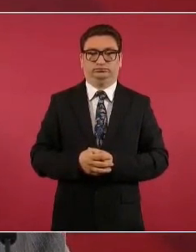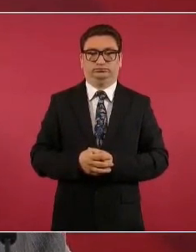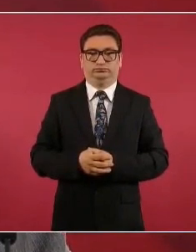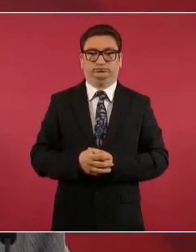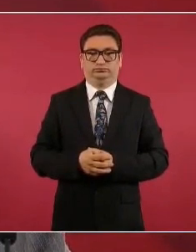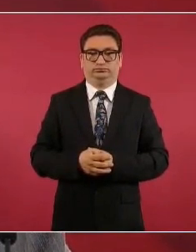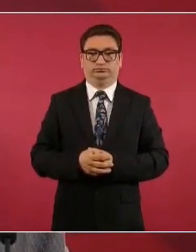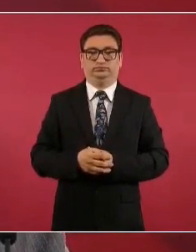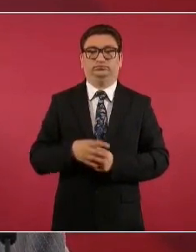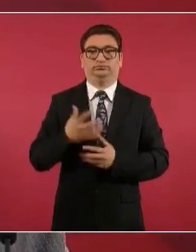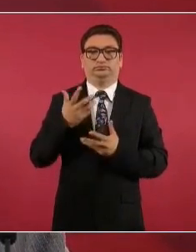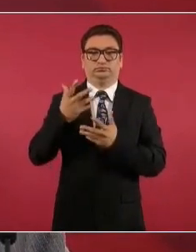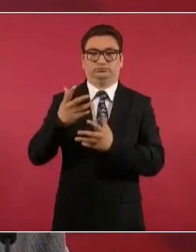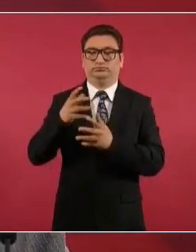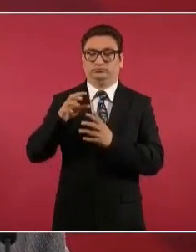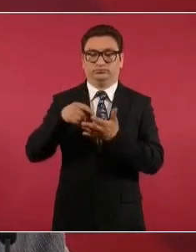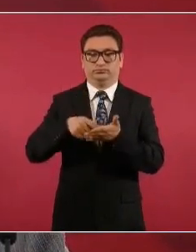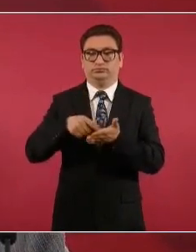y estaba de por medio